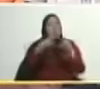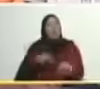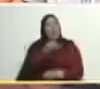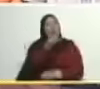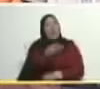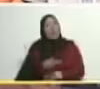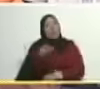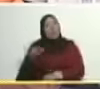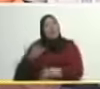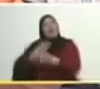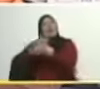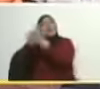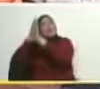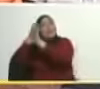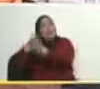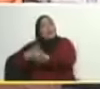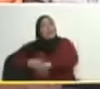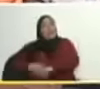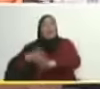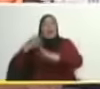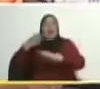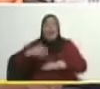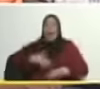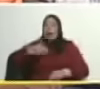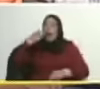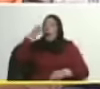se terminan las hostilidades en Haití.